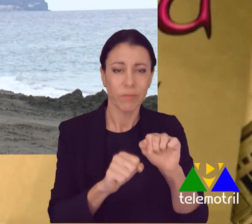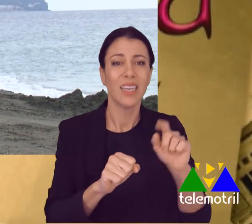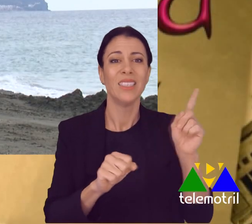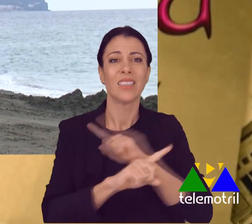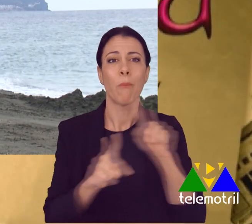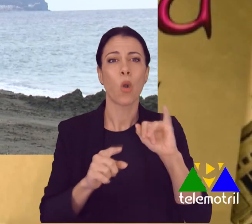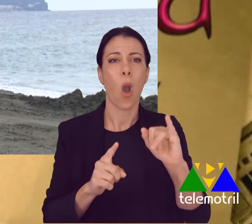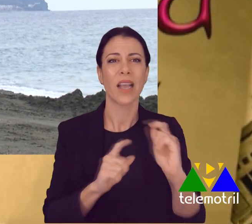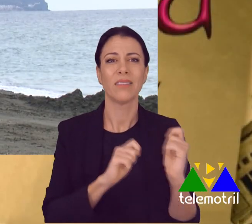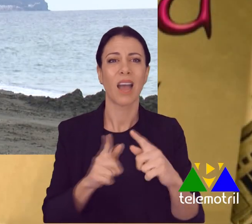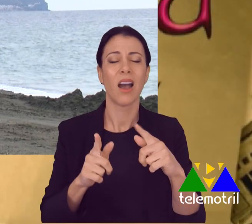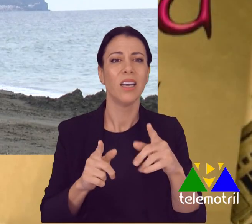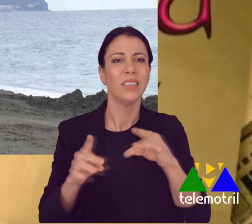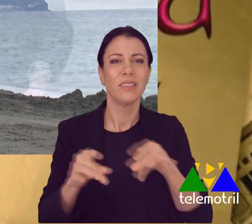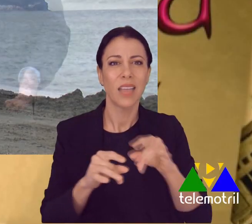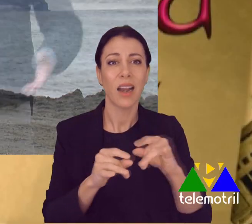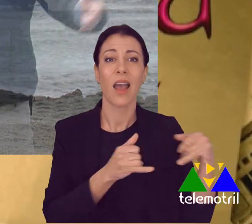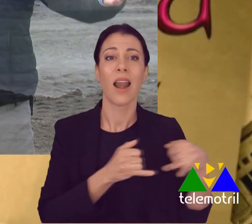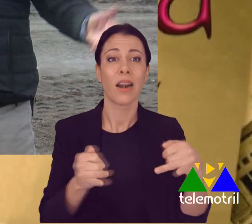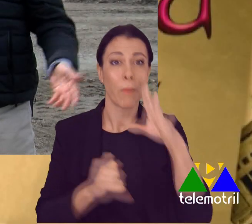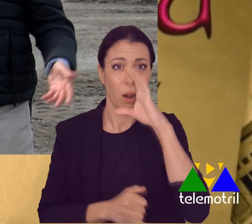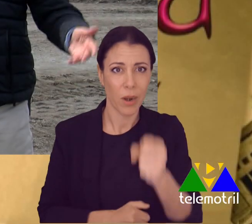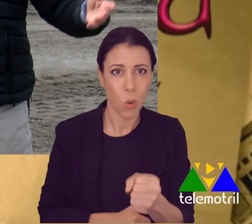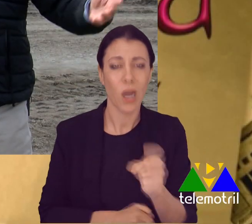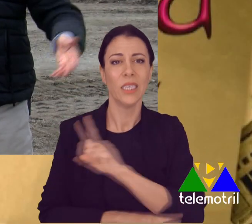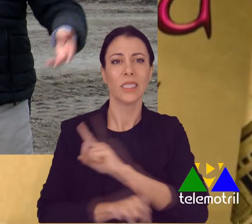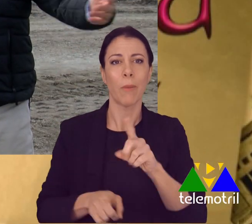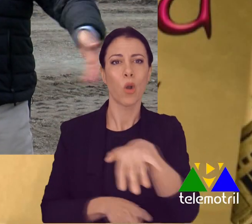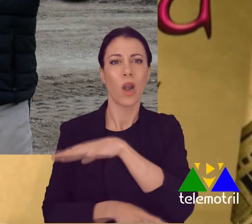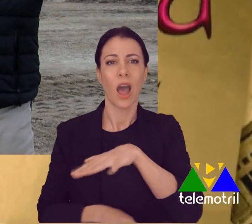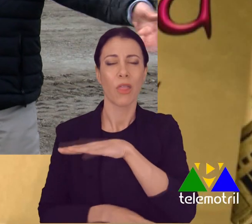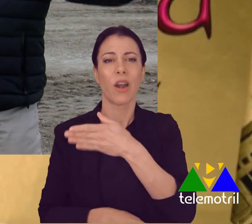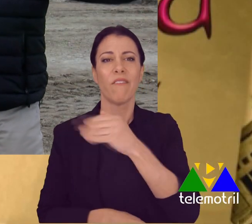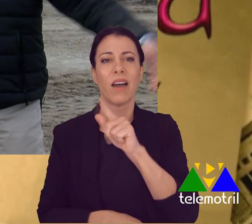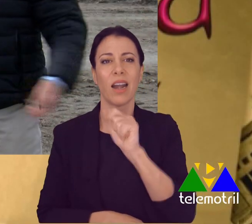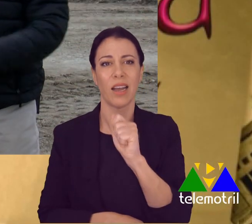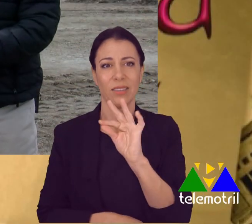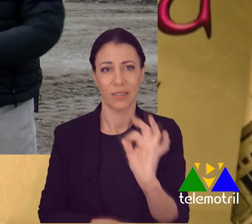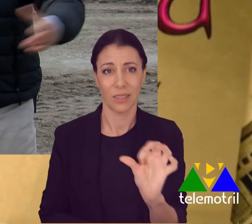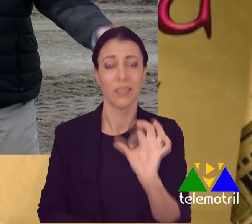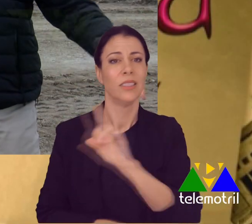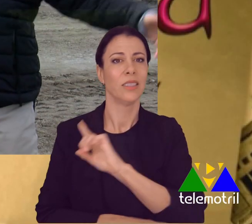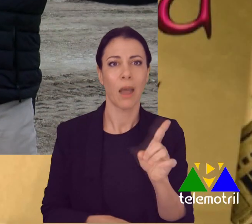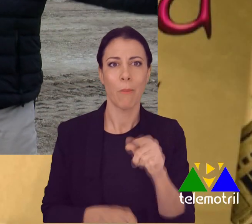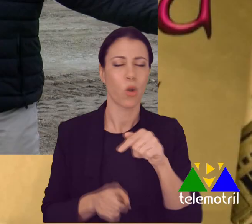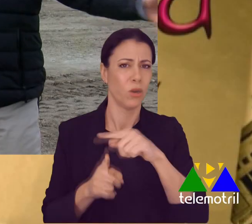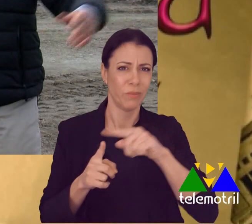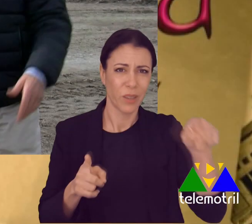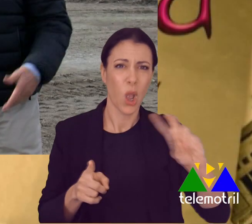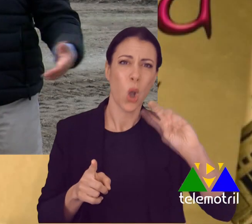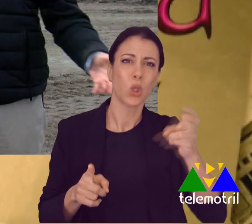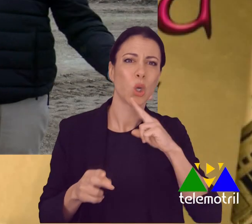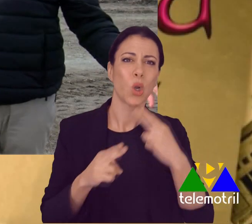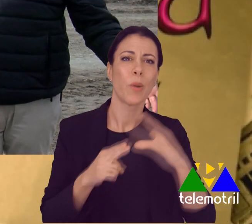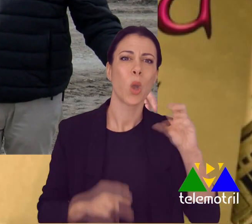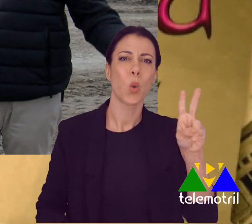de la Bruja, ni nada por el estilo, ni los balates de los Cienillos, ni del balate de la Culebra, ni el balate de la